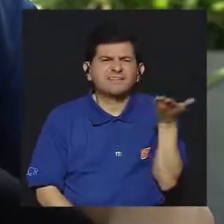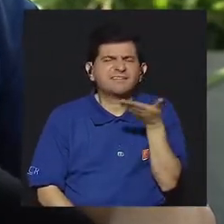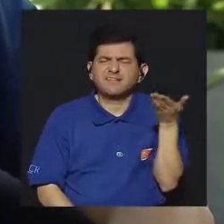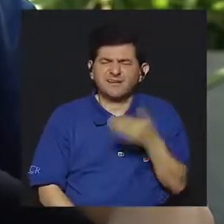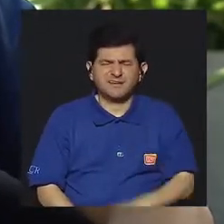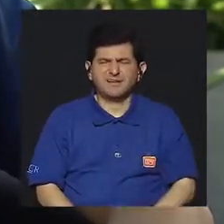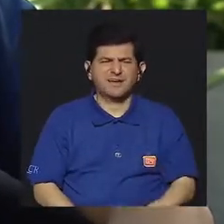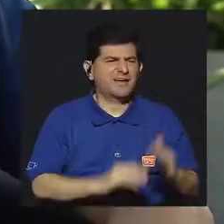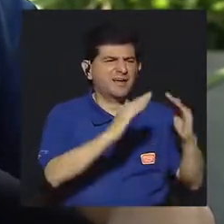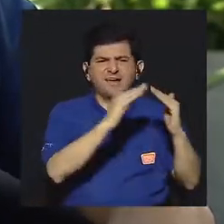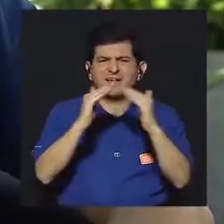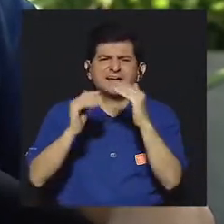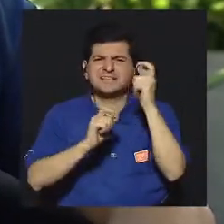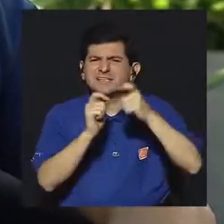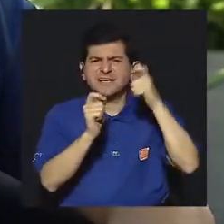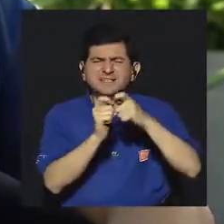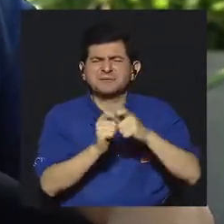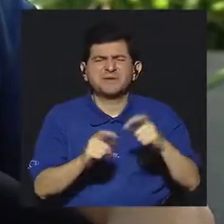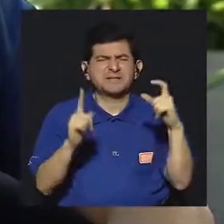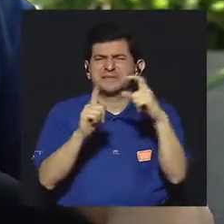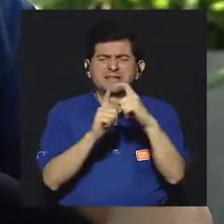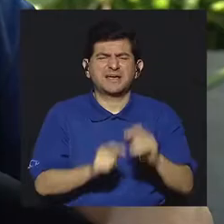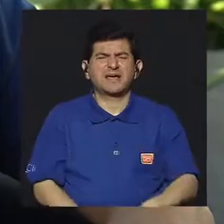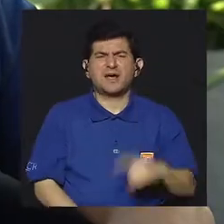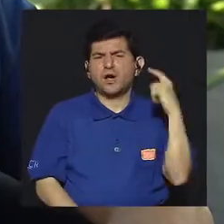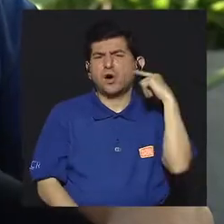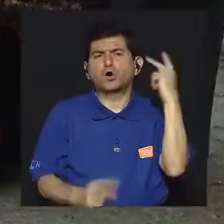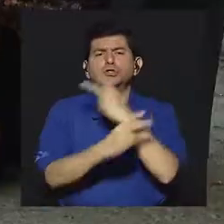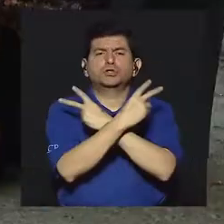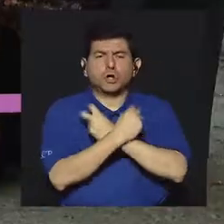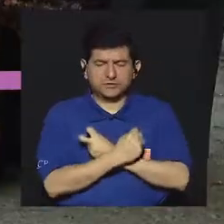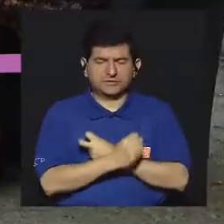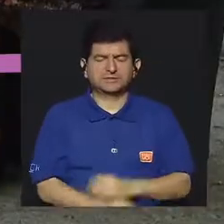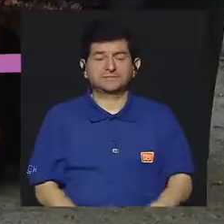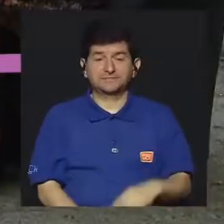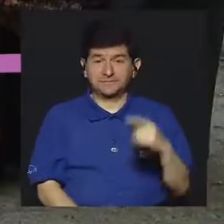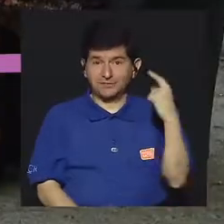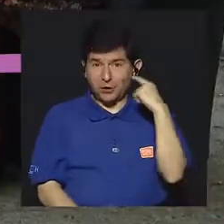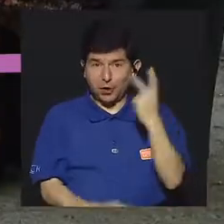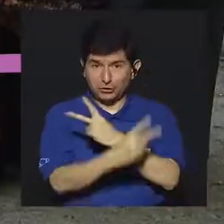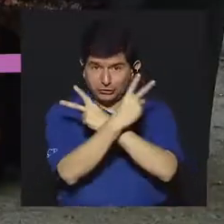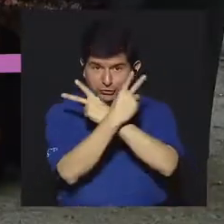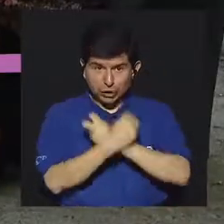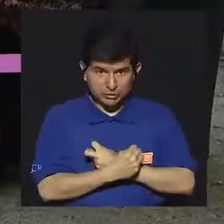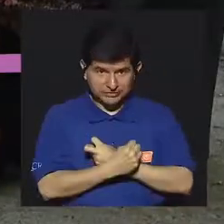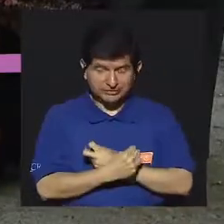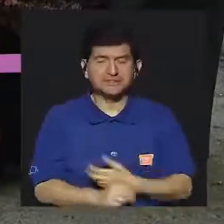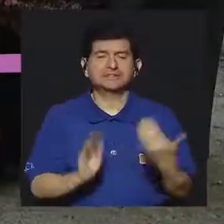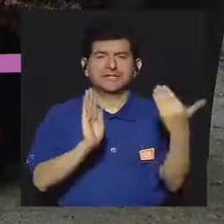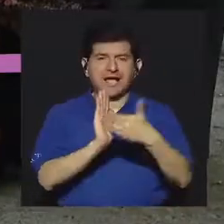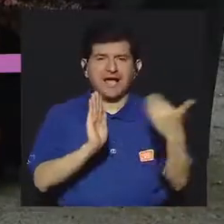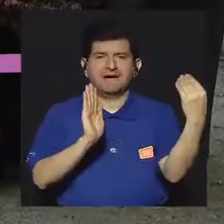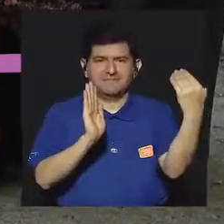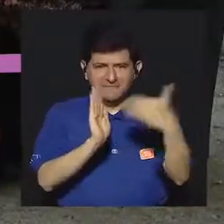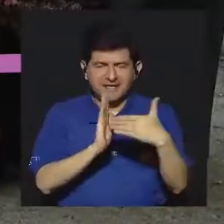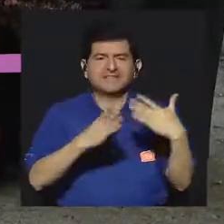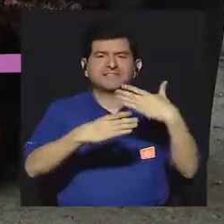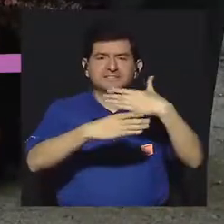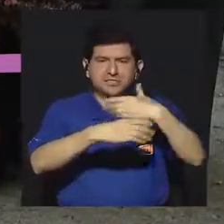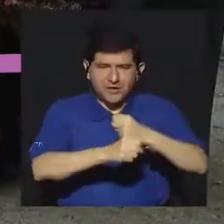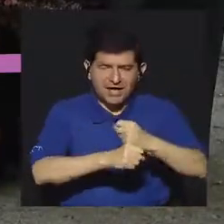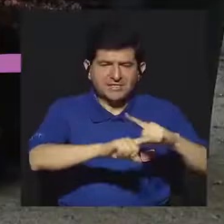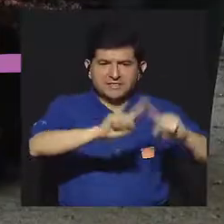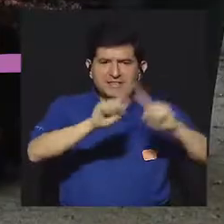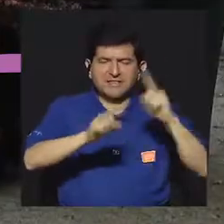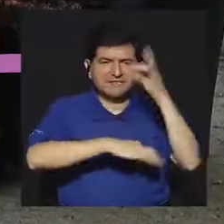o qué podrían entender en los hogares exactamente por este tema, ototoxicidad? Bueno, la ototoxicidad es el daño que puedan